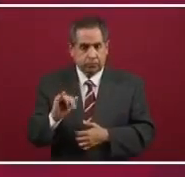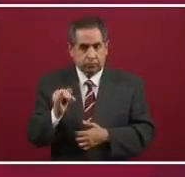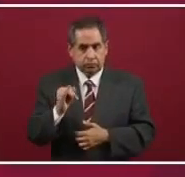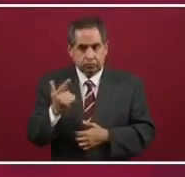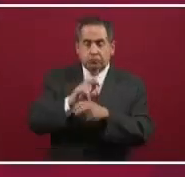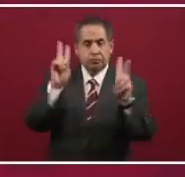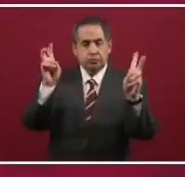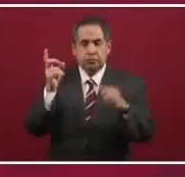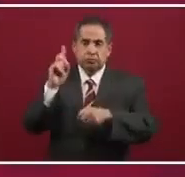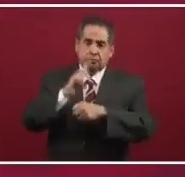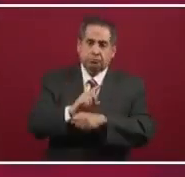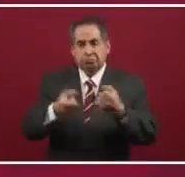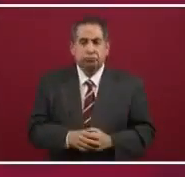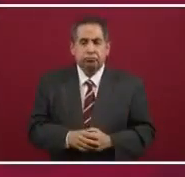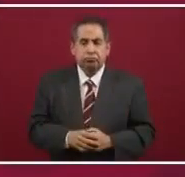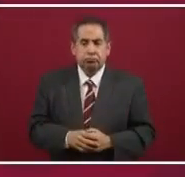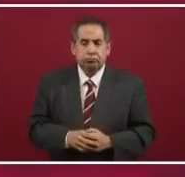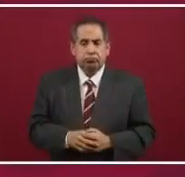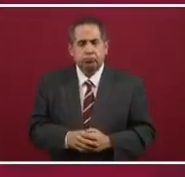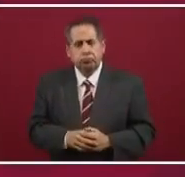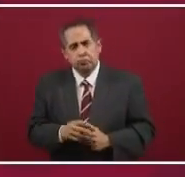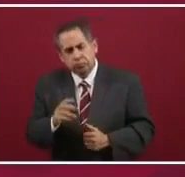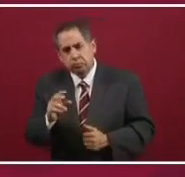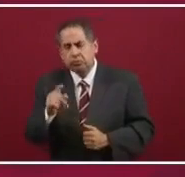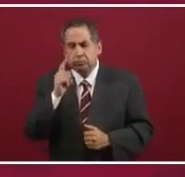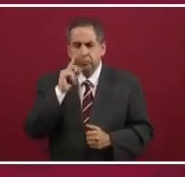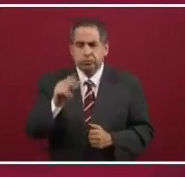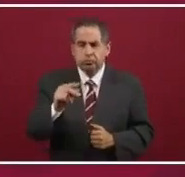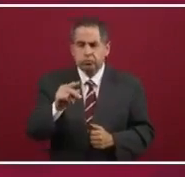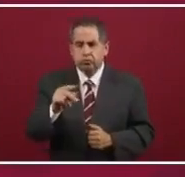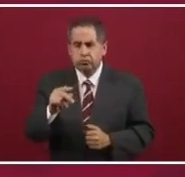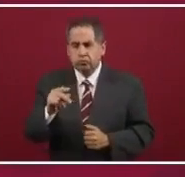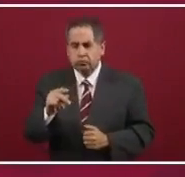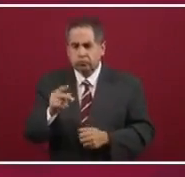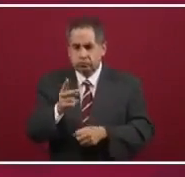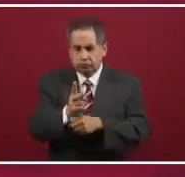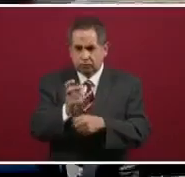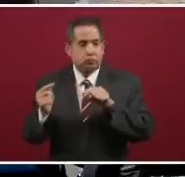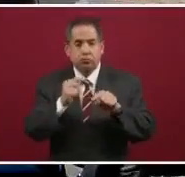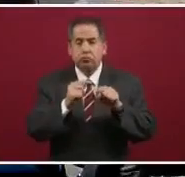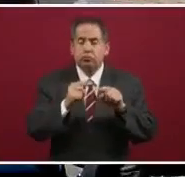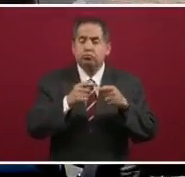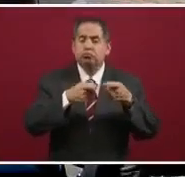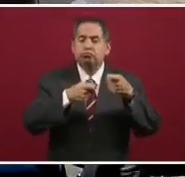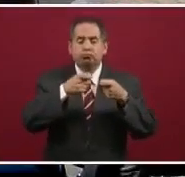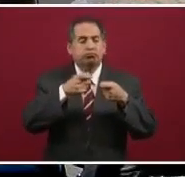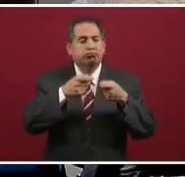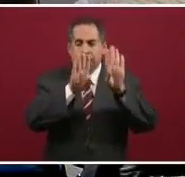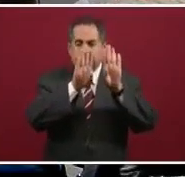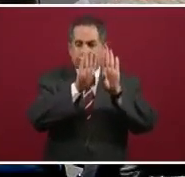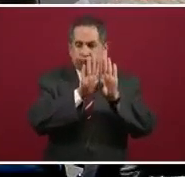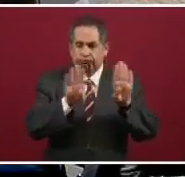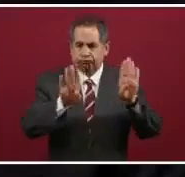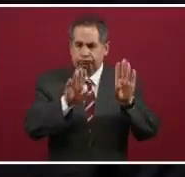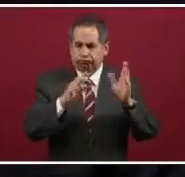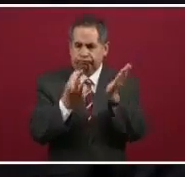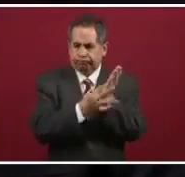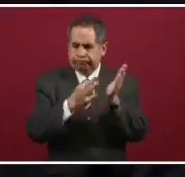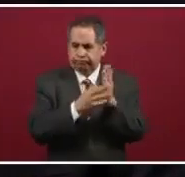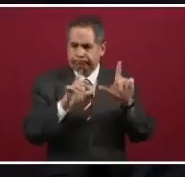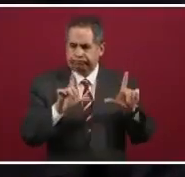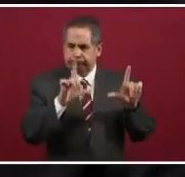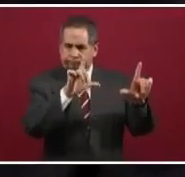Día de la Libertad de Expresión. No vamos a ir, les voy a invitar porque vamos a develar una placa en la